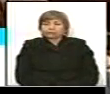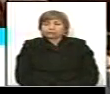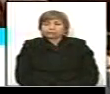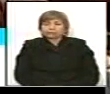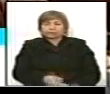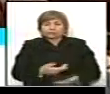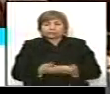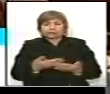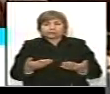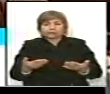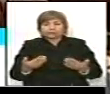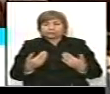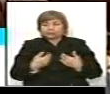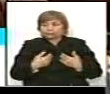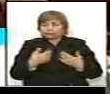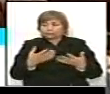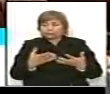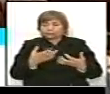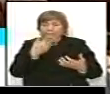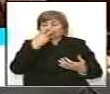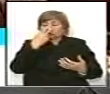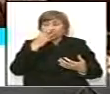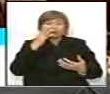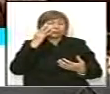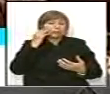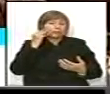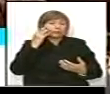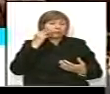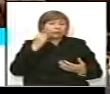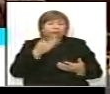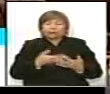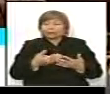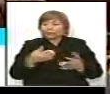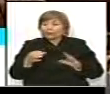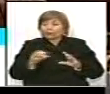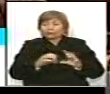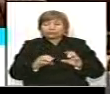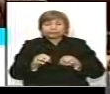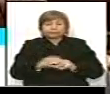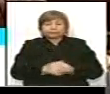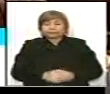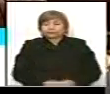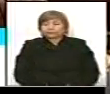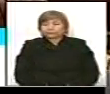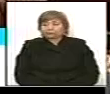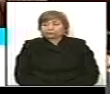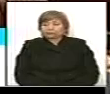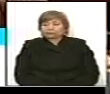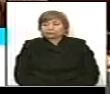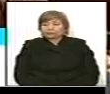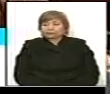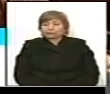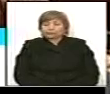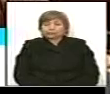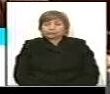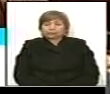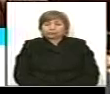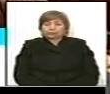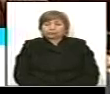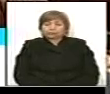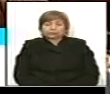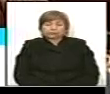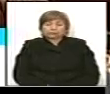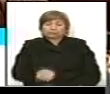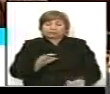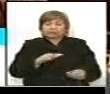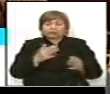¿Qué cosa ustedes quieren haber experimentado o haber hecho y no quisieran